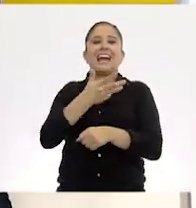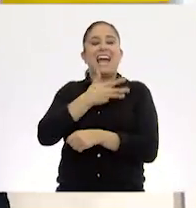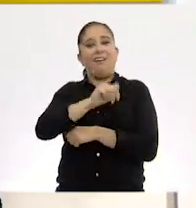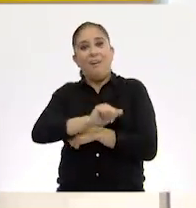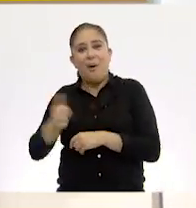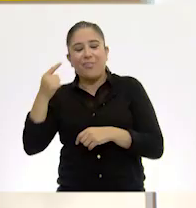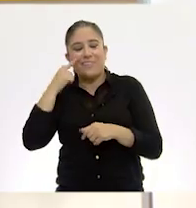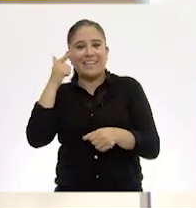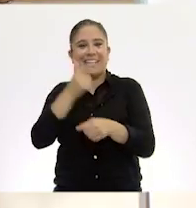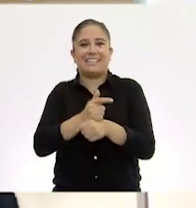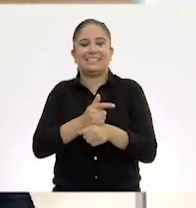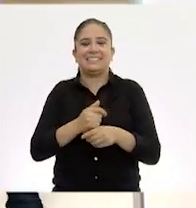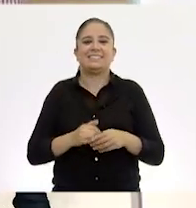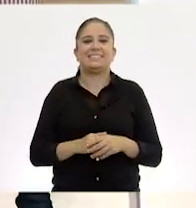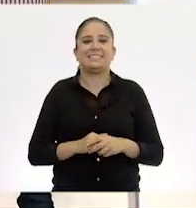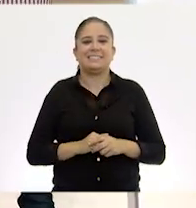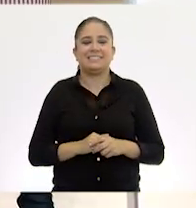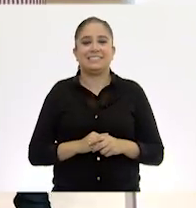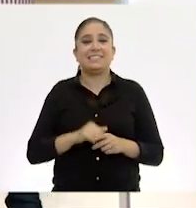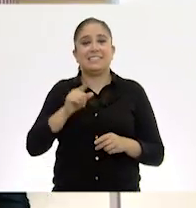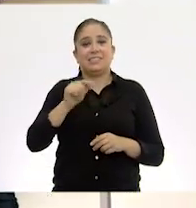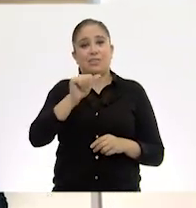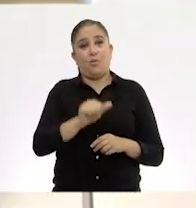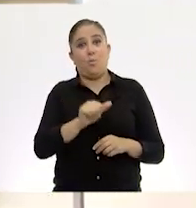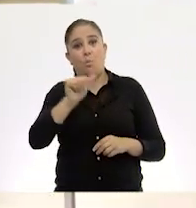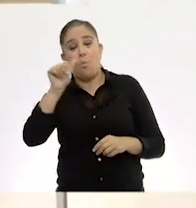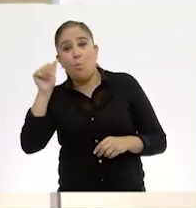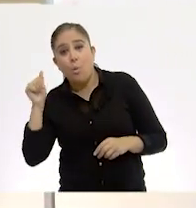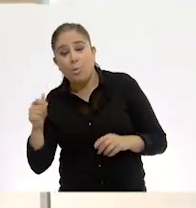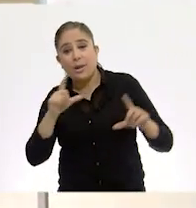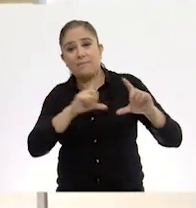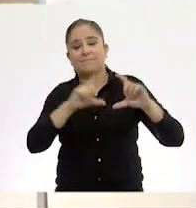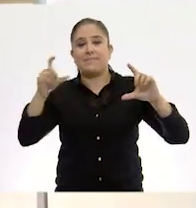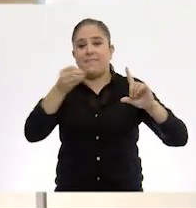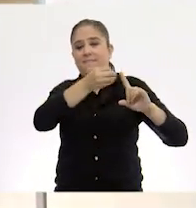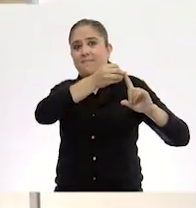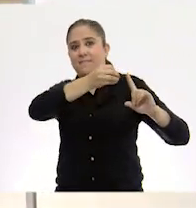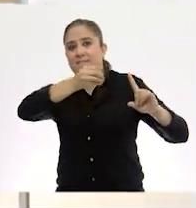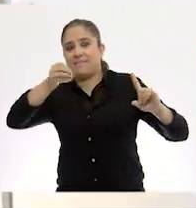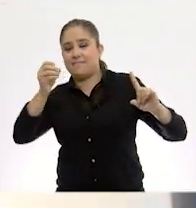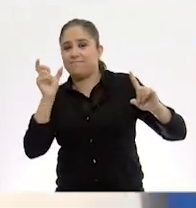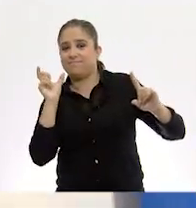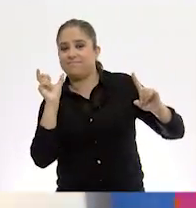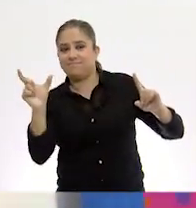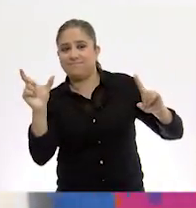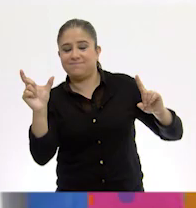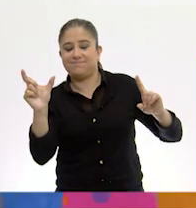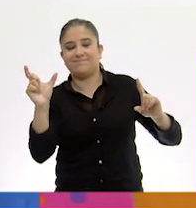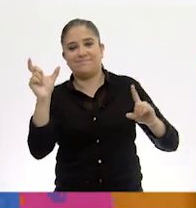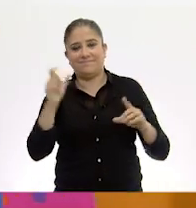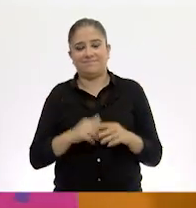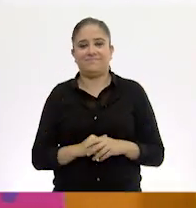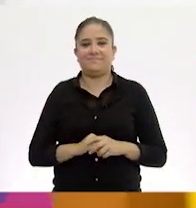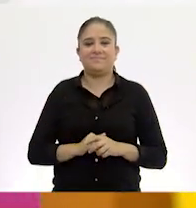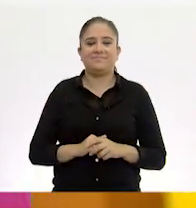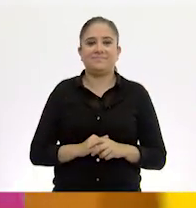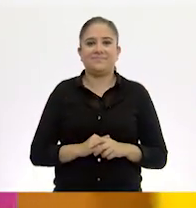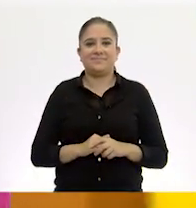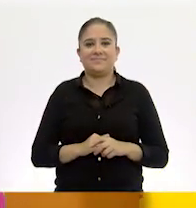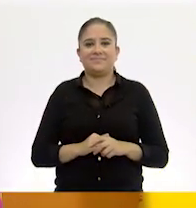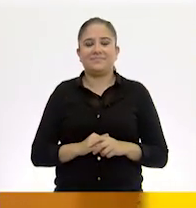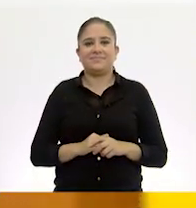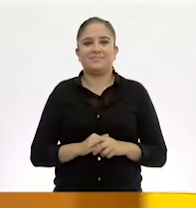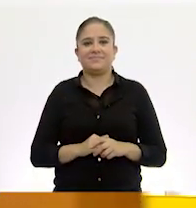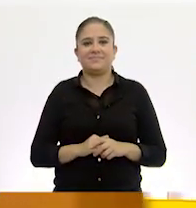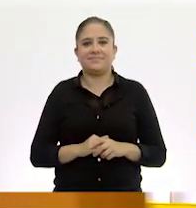bien. Y esta es la otra parte de nuestra frase sí. Y otras altas. Sí. A ver,